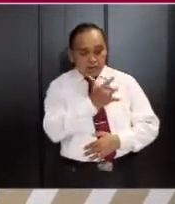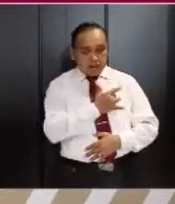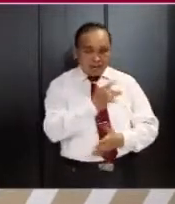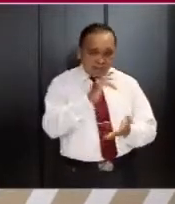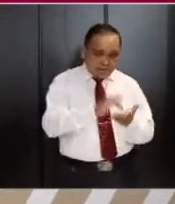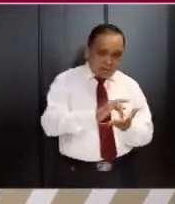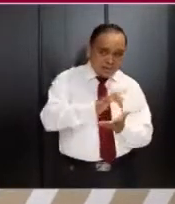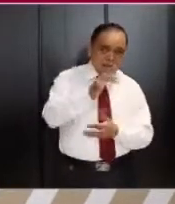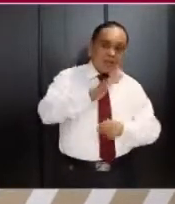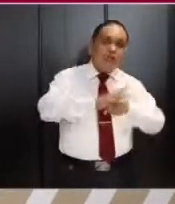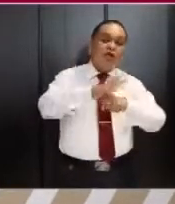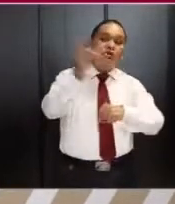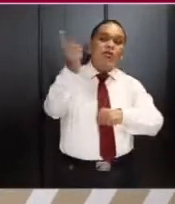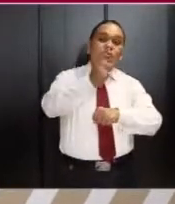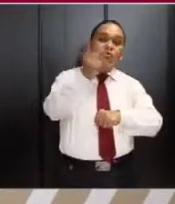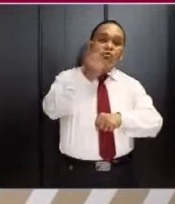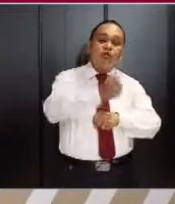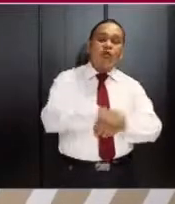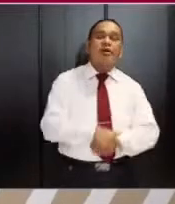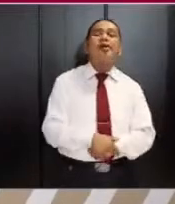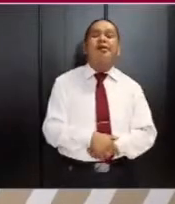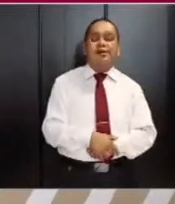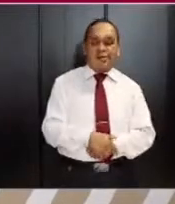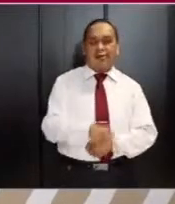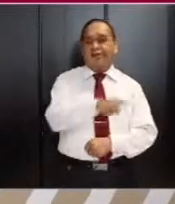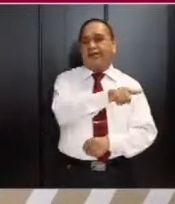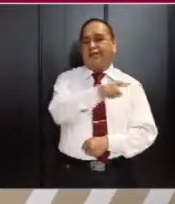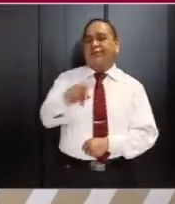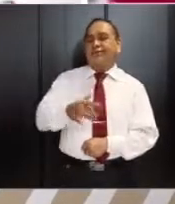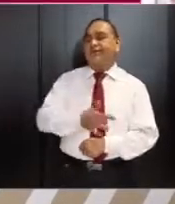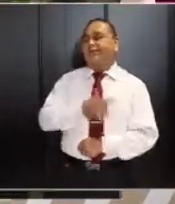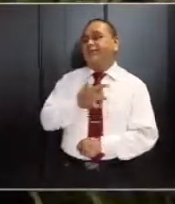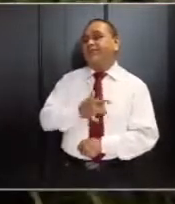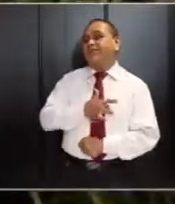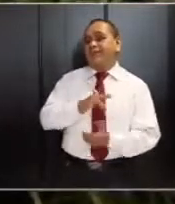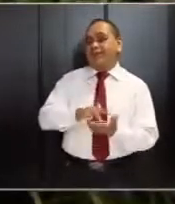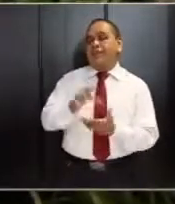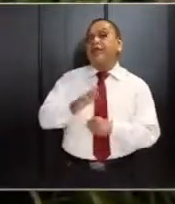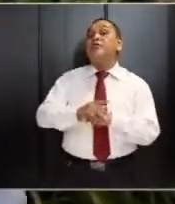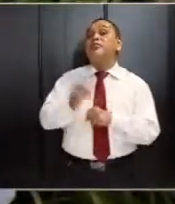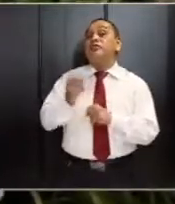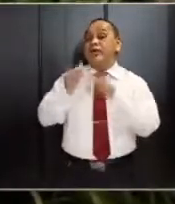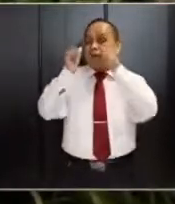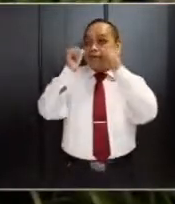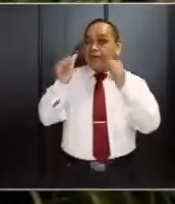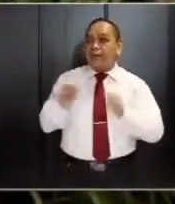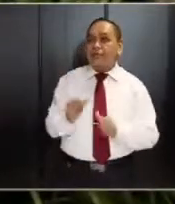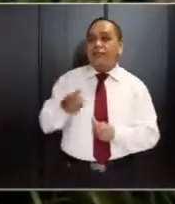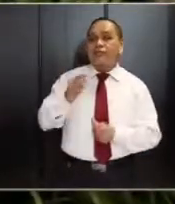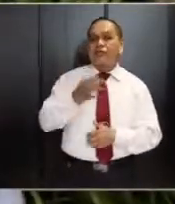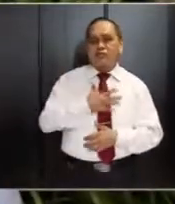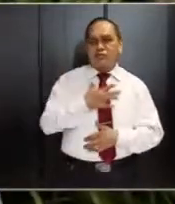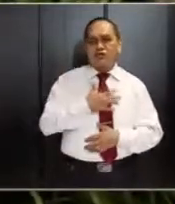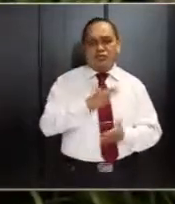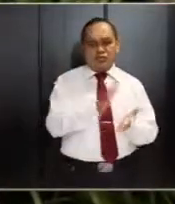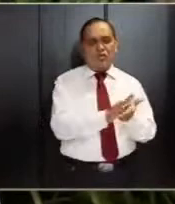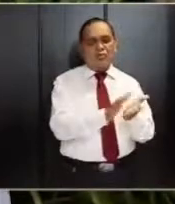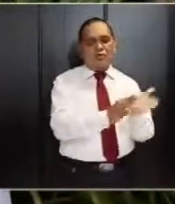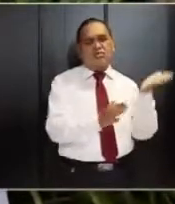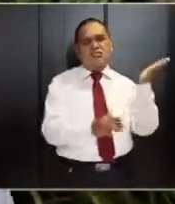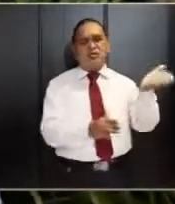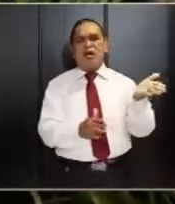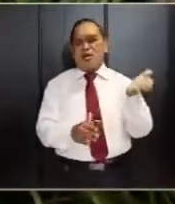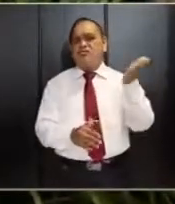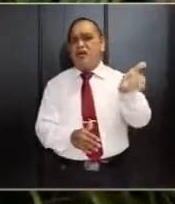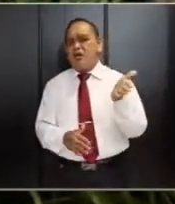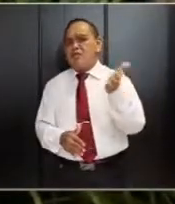que deberían de ser las más agradecidas al tenerse en cuenta la gestión, porque pues yo me la puedo pasar gestionando como diputado, como alcalde,